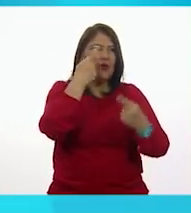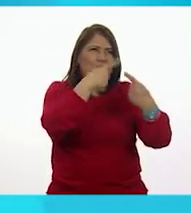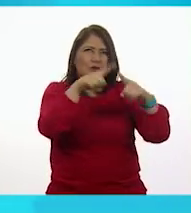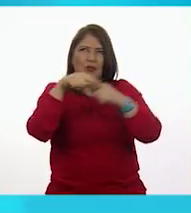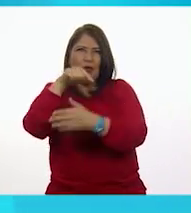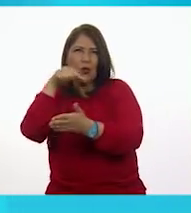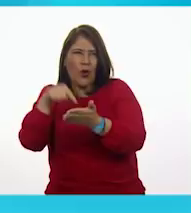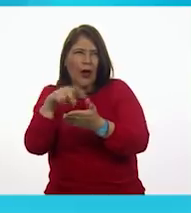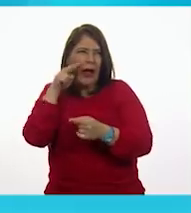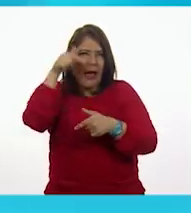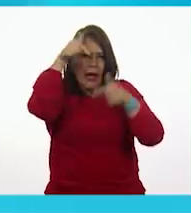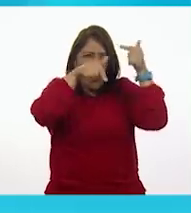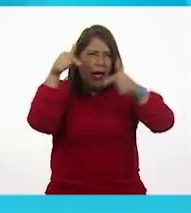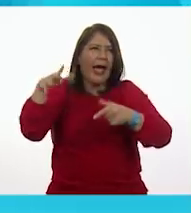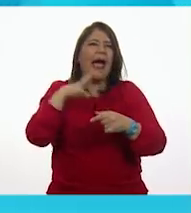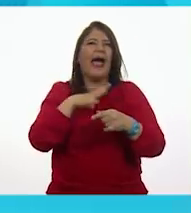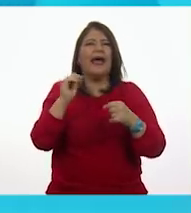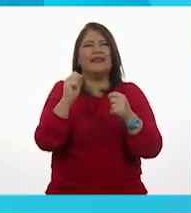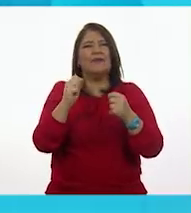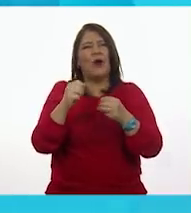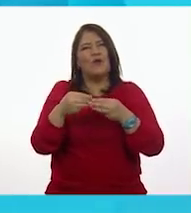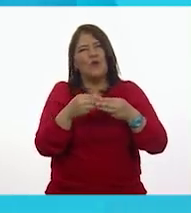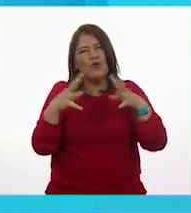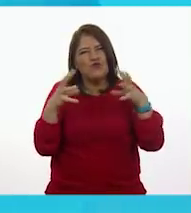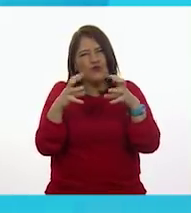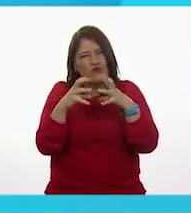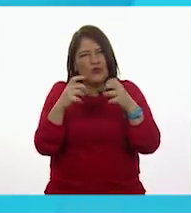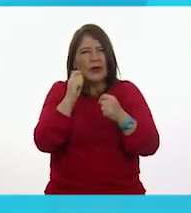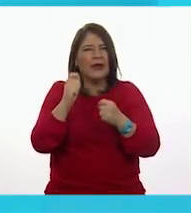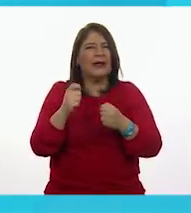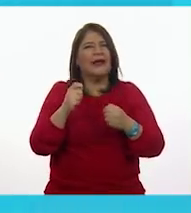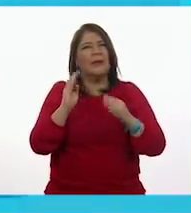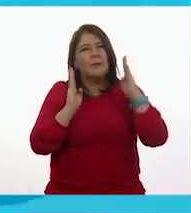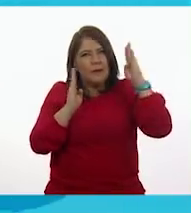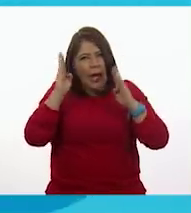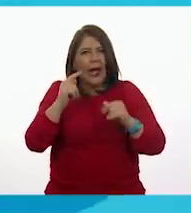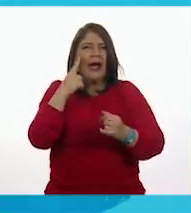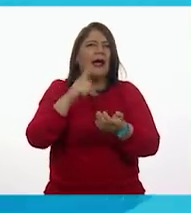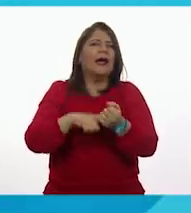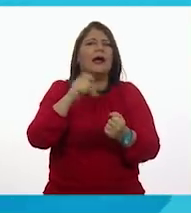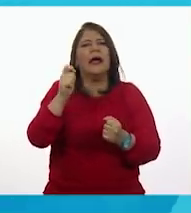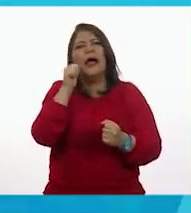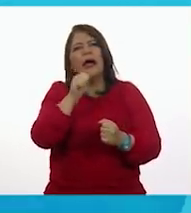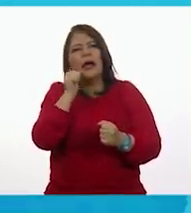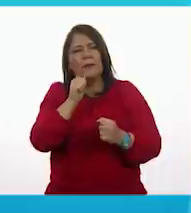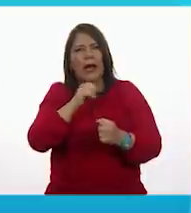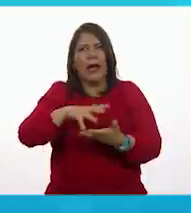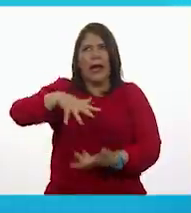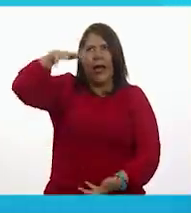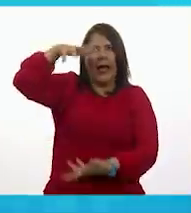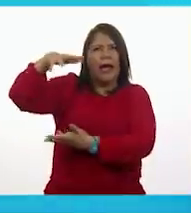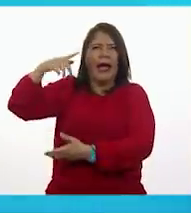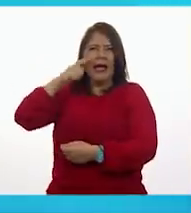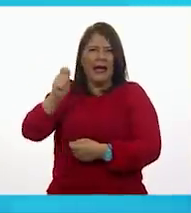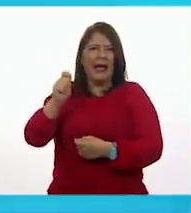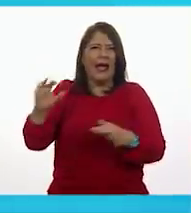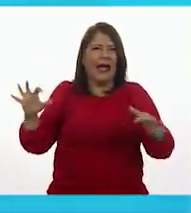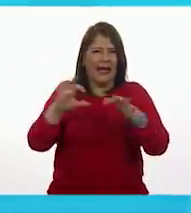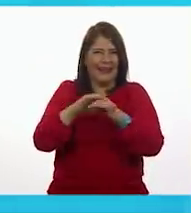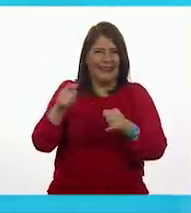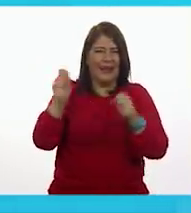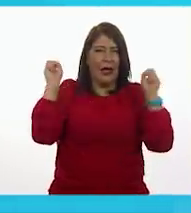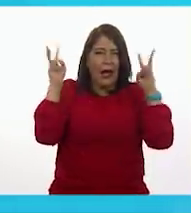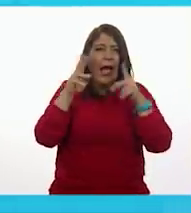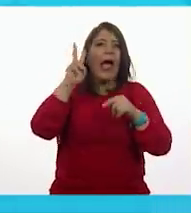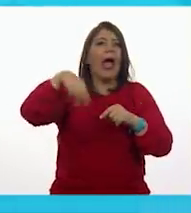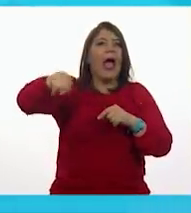lados y hasta hay muñecos de peluche y botargas inspirados en ellos. Justamente se han